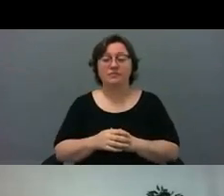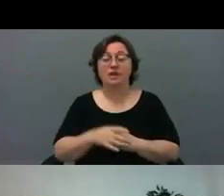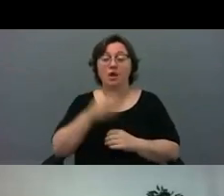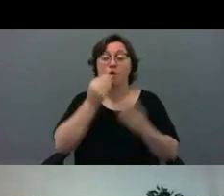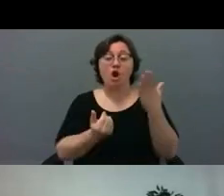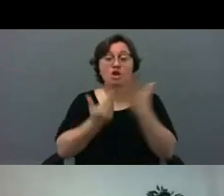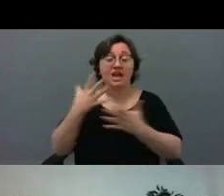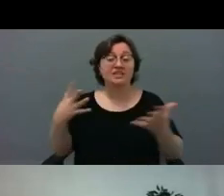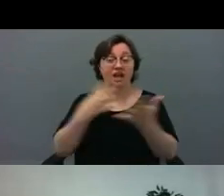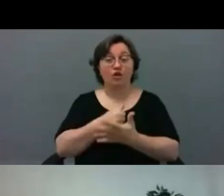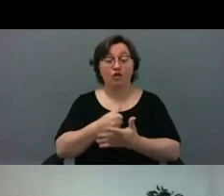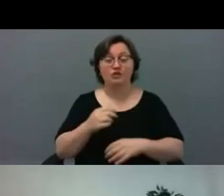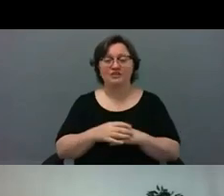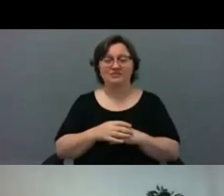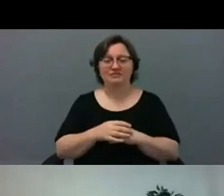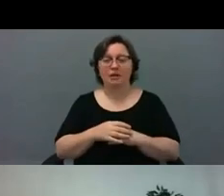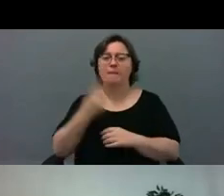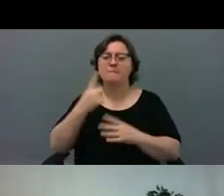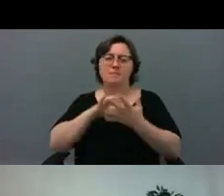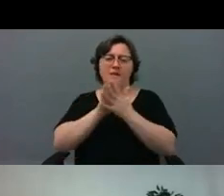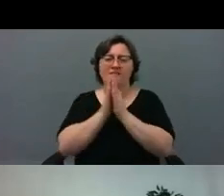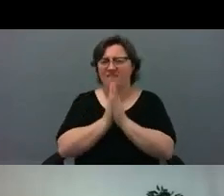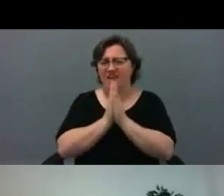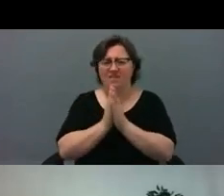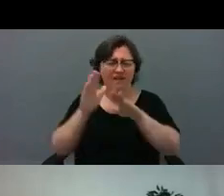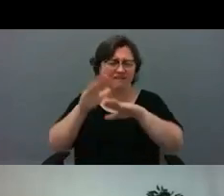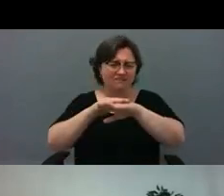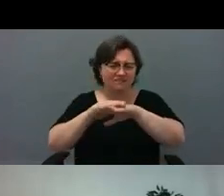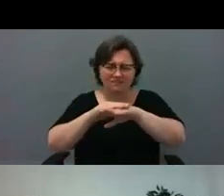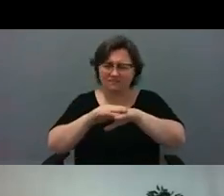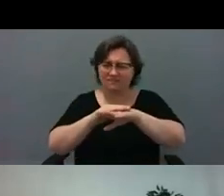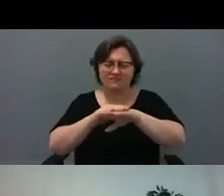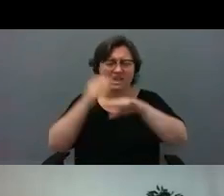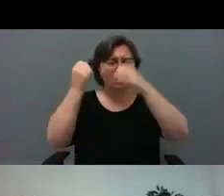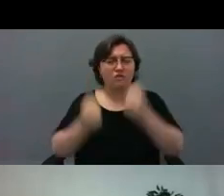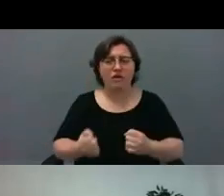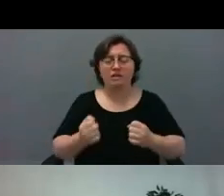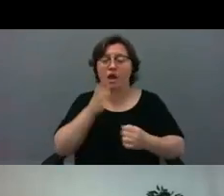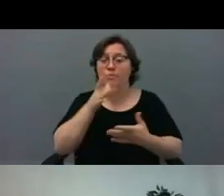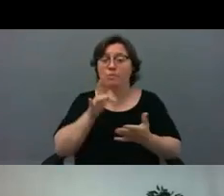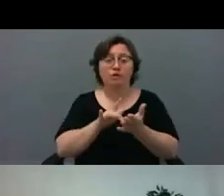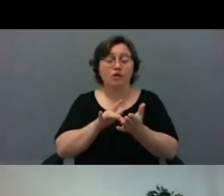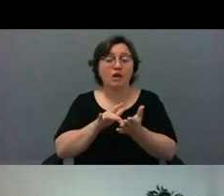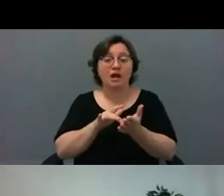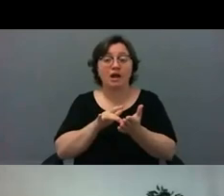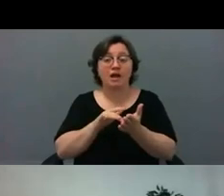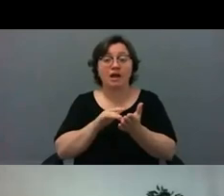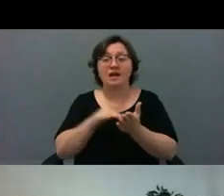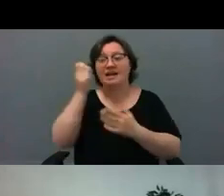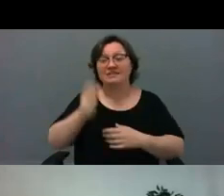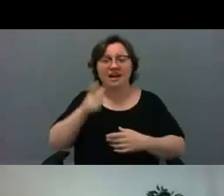Bueno, pues muy buenos días a todos. Y eso, lo primero, por favor, disculparos porque lo que no